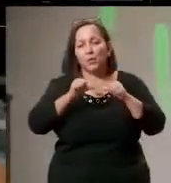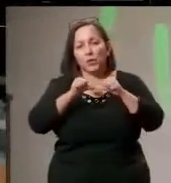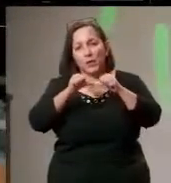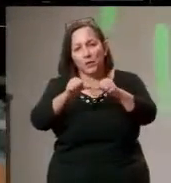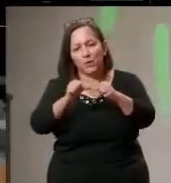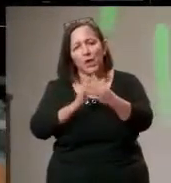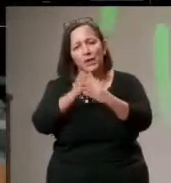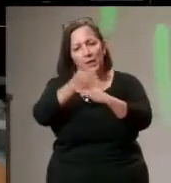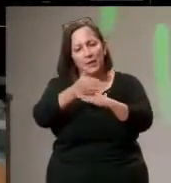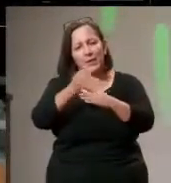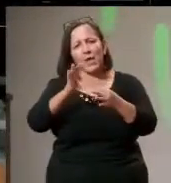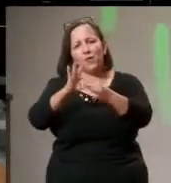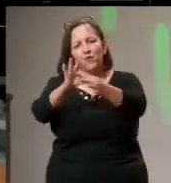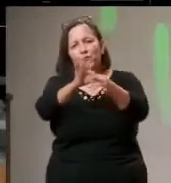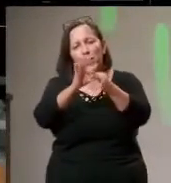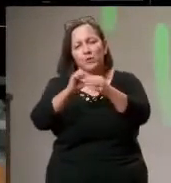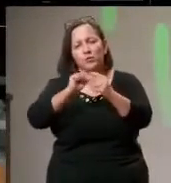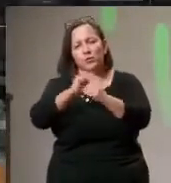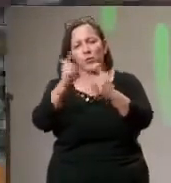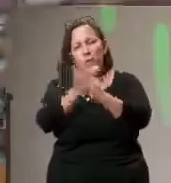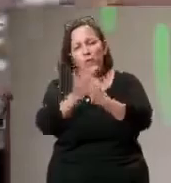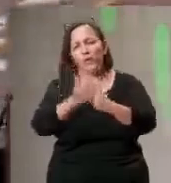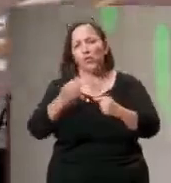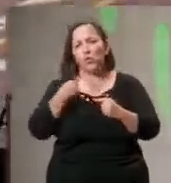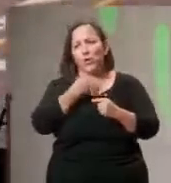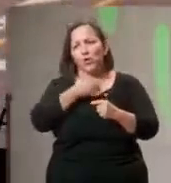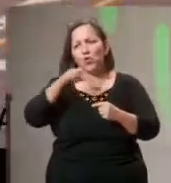a través de las redes sociales. Ya nuestro